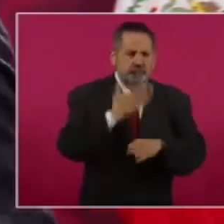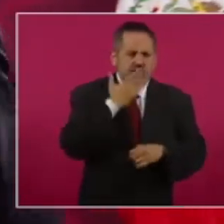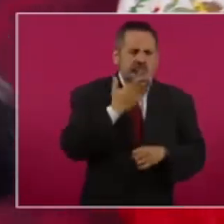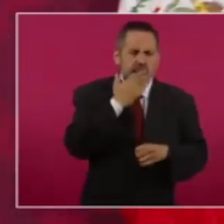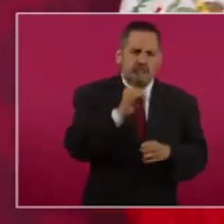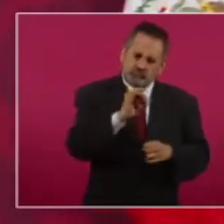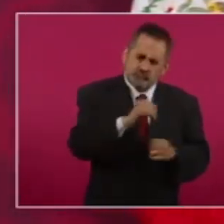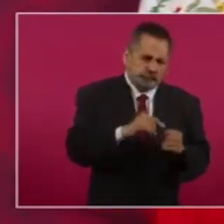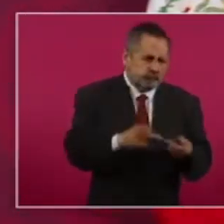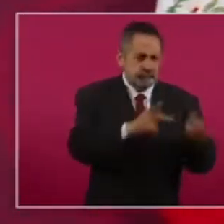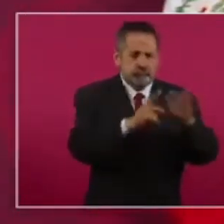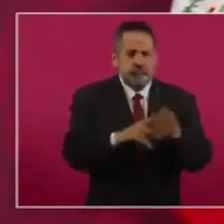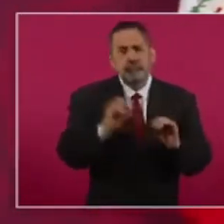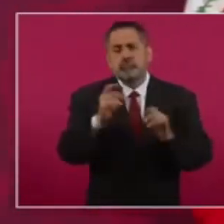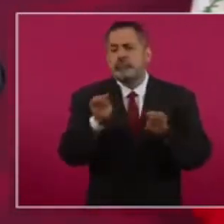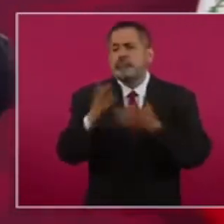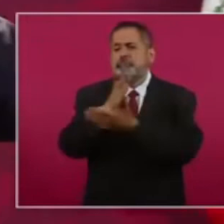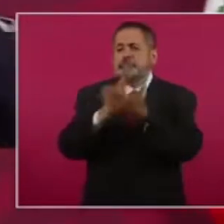o estaba dividido.